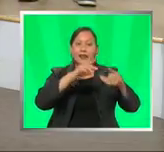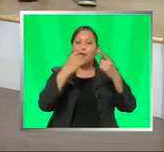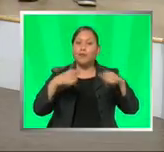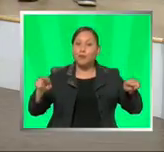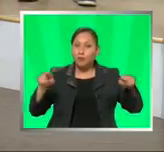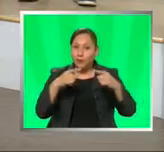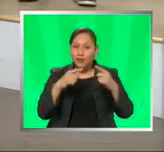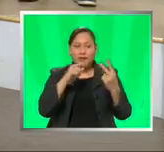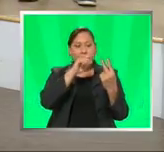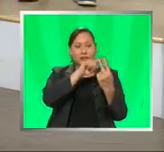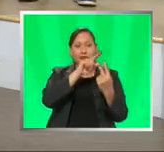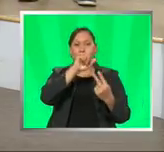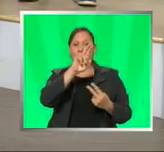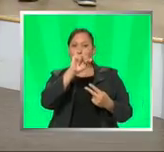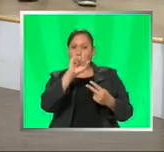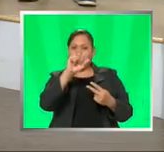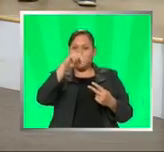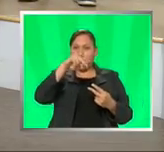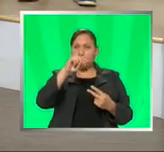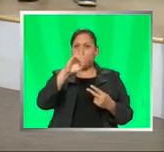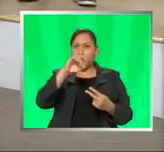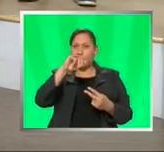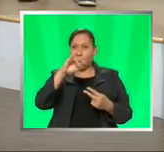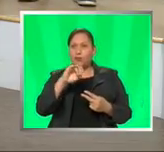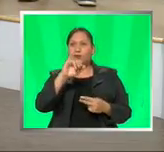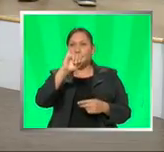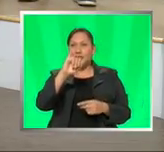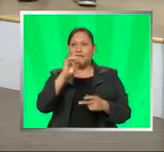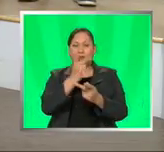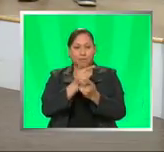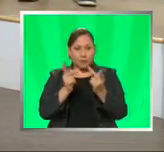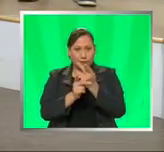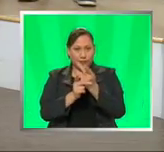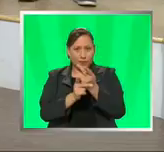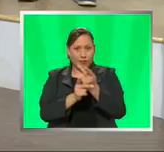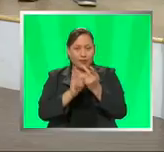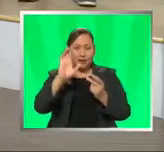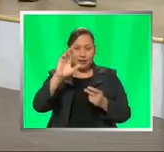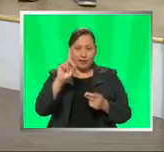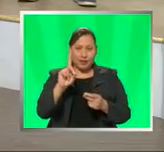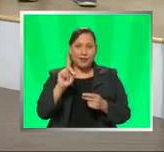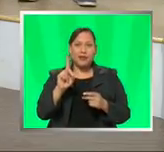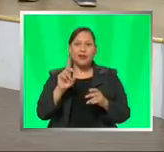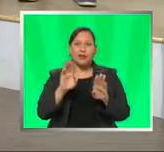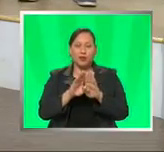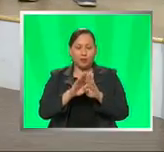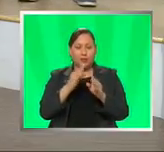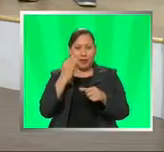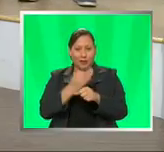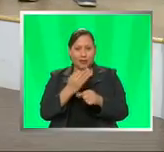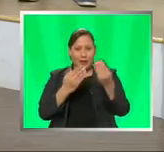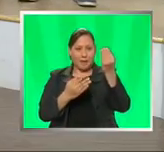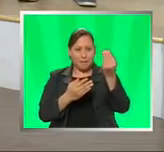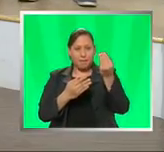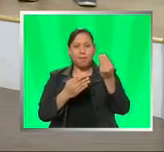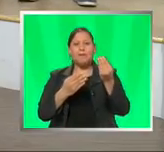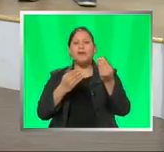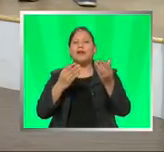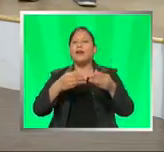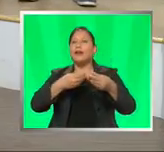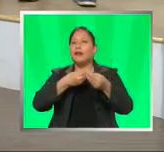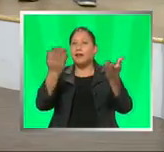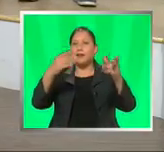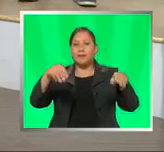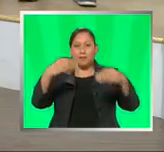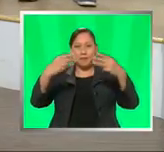en dueto, sí, con Luis Antonio. Así es. De hecho, es una producción que, como tienes aquí en la mano, recién salió a mercado, está en